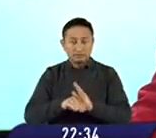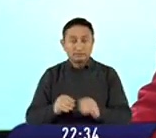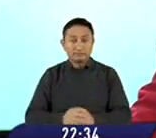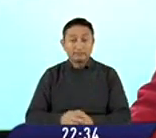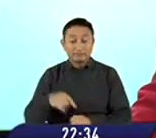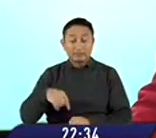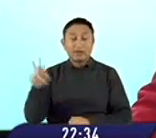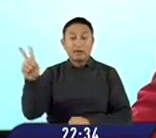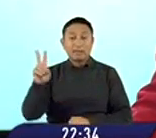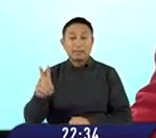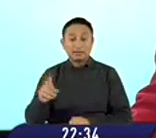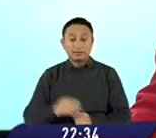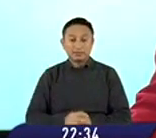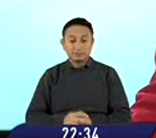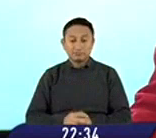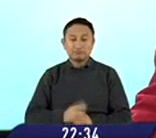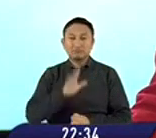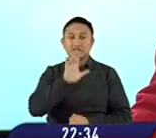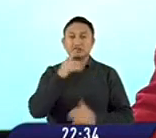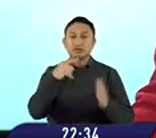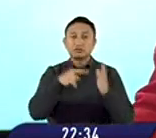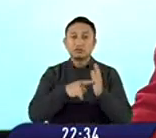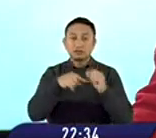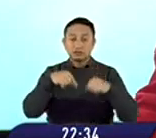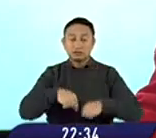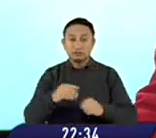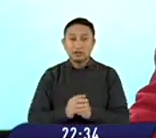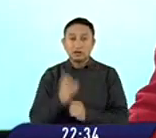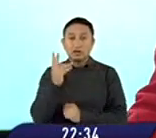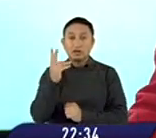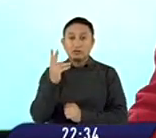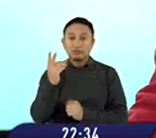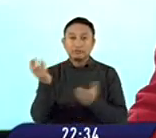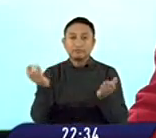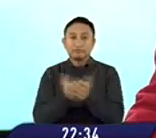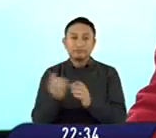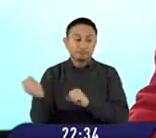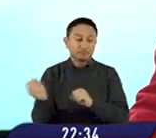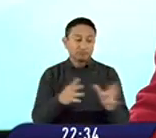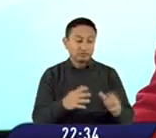este viernes, unos 5.000 tallos fueron a dar a la basura por